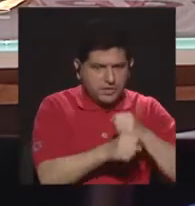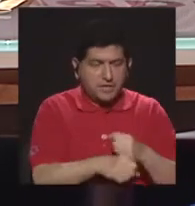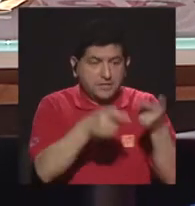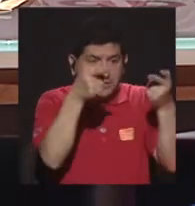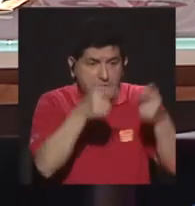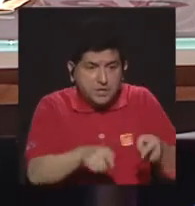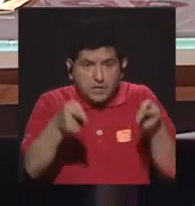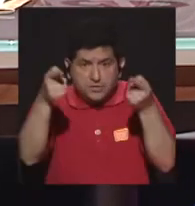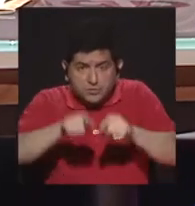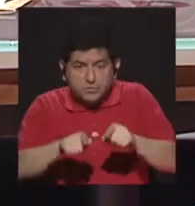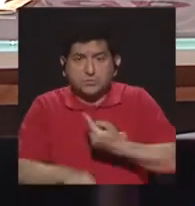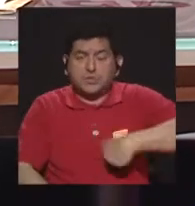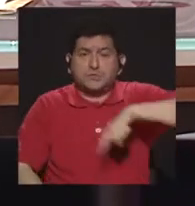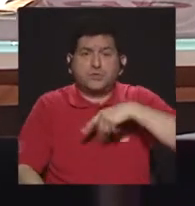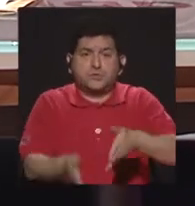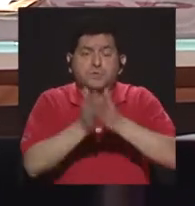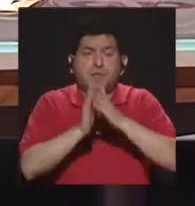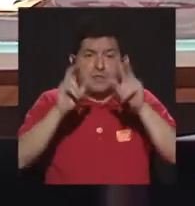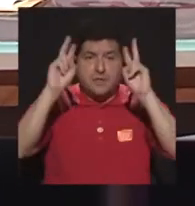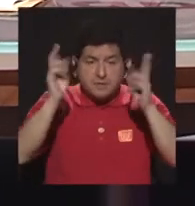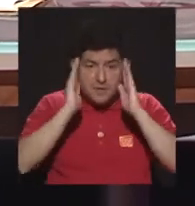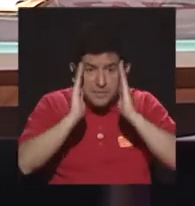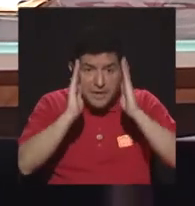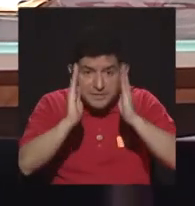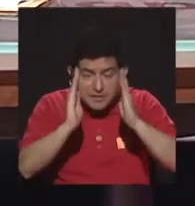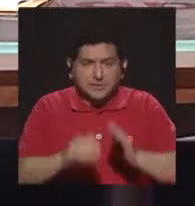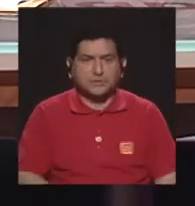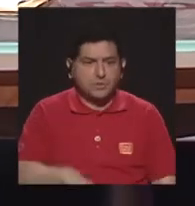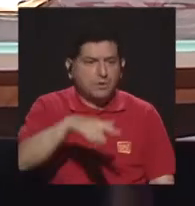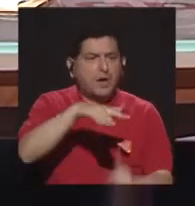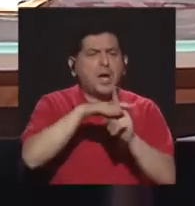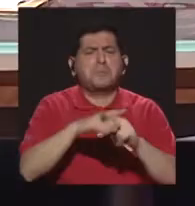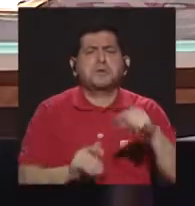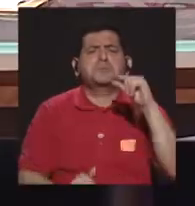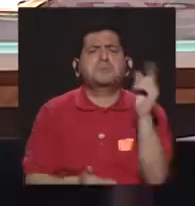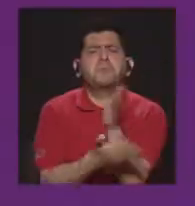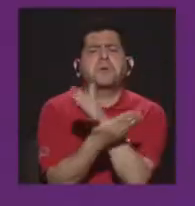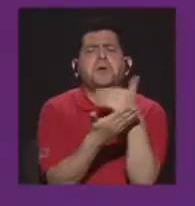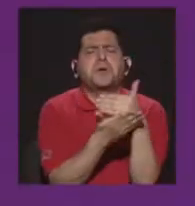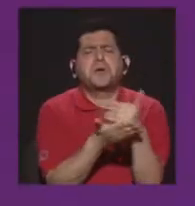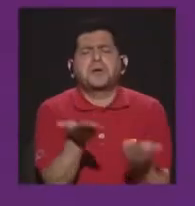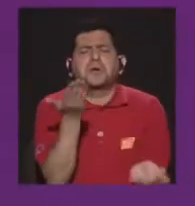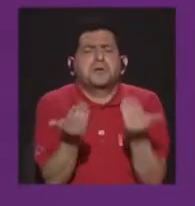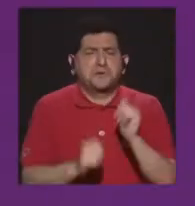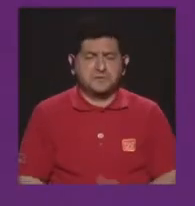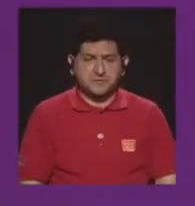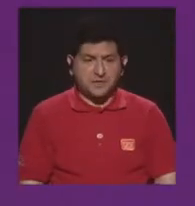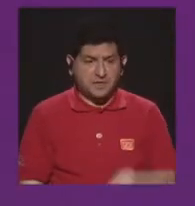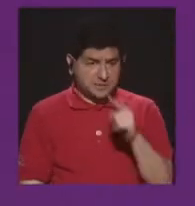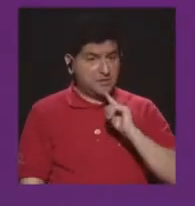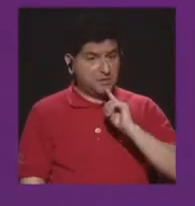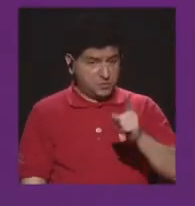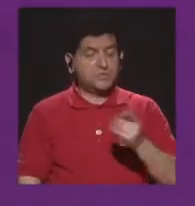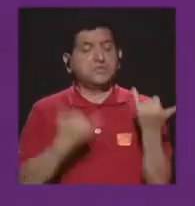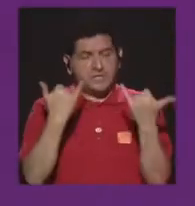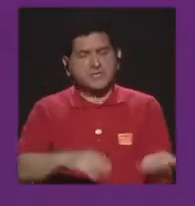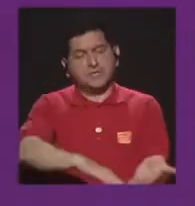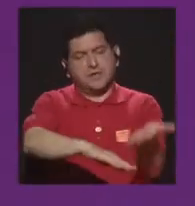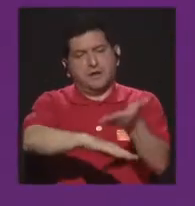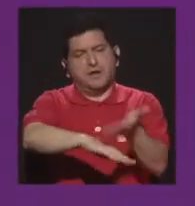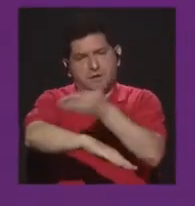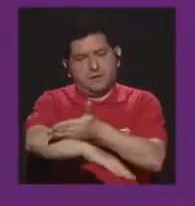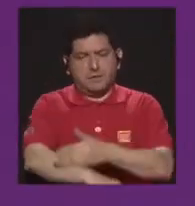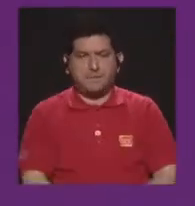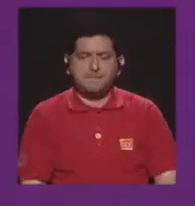incidencia nos llevaba a pedir que estos temas fueran cubiertos porque aparecían en pequeños extractos y breves, eso podemos decir que es un avance. Sí, hay